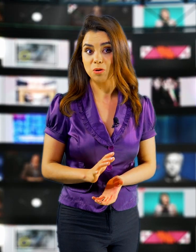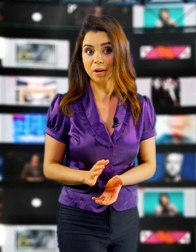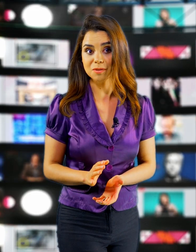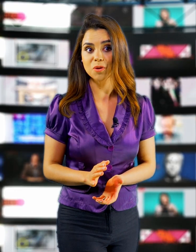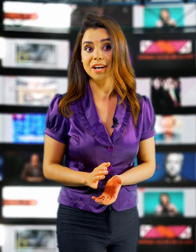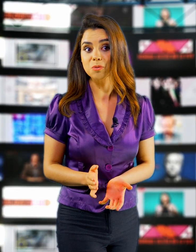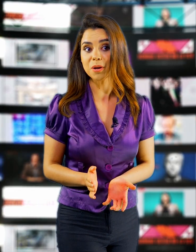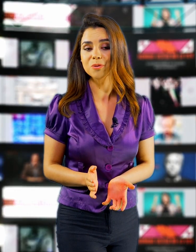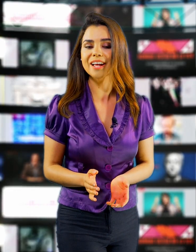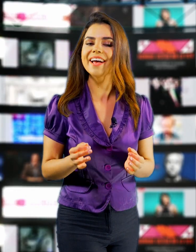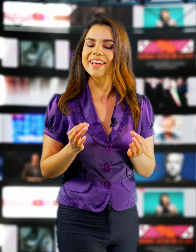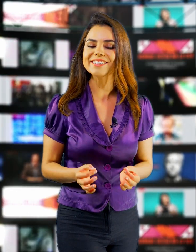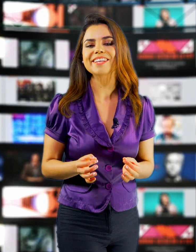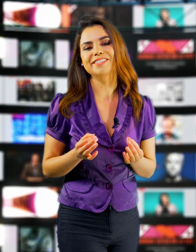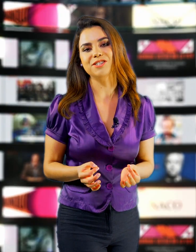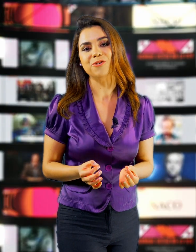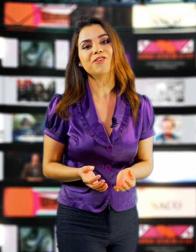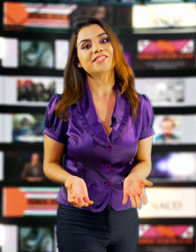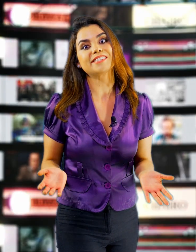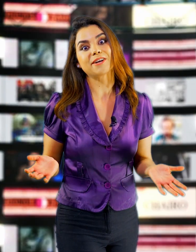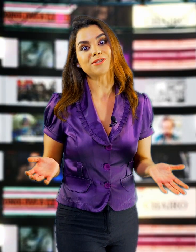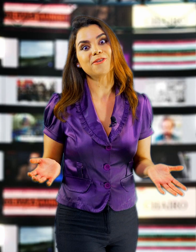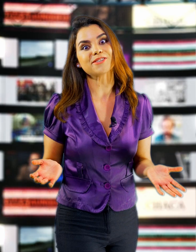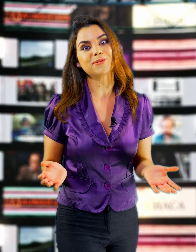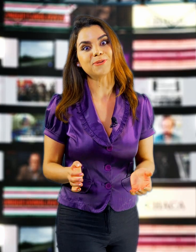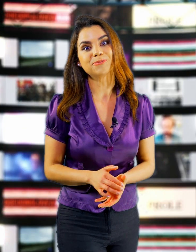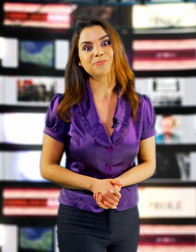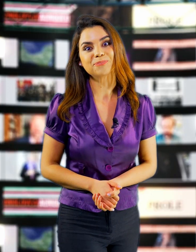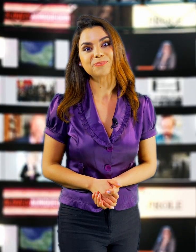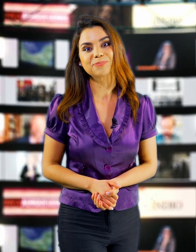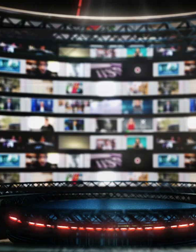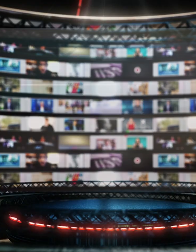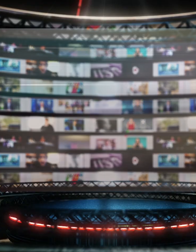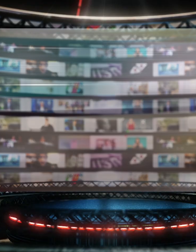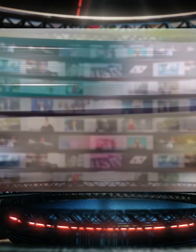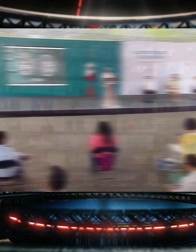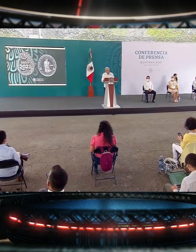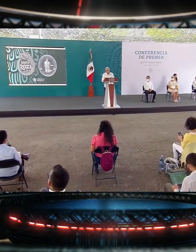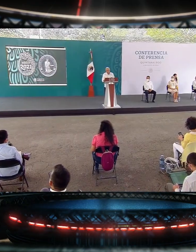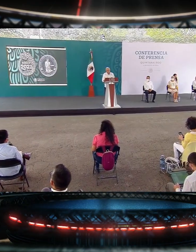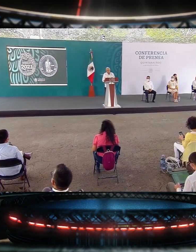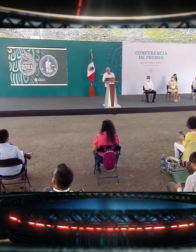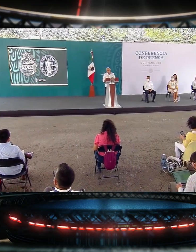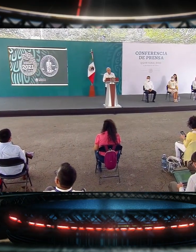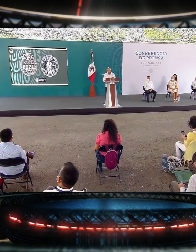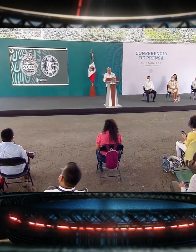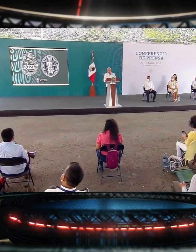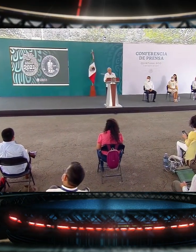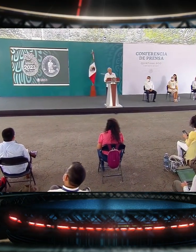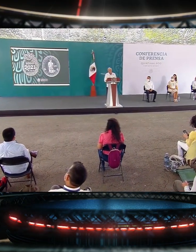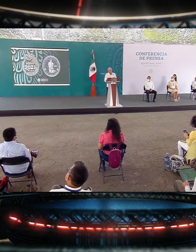le dijo que no iba a responder a su pregunta, este insistió y hasta grosero resultó. ¿Usted quiere decir que usted ha